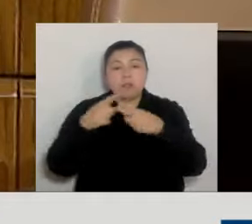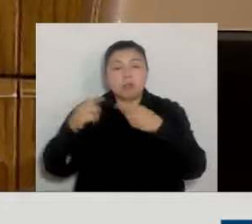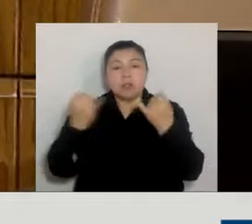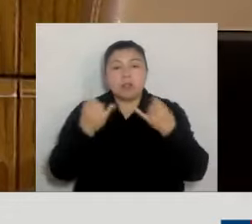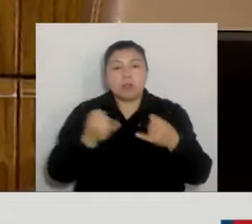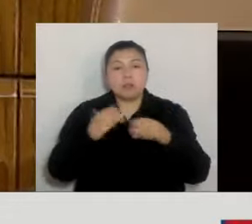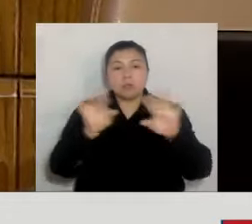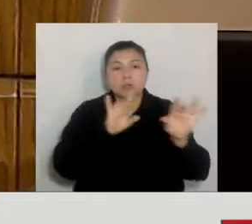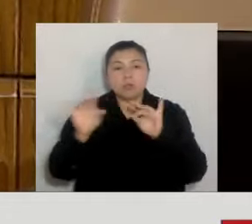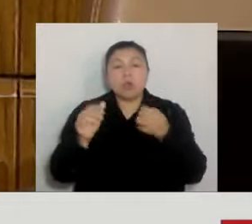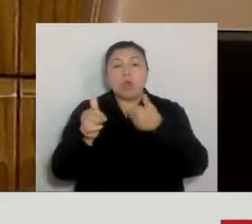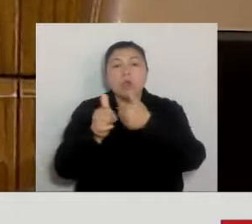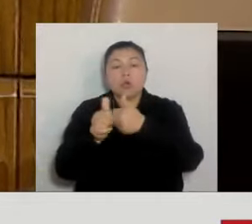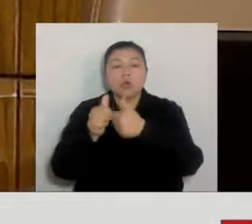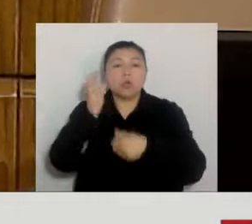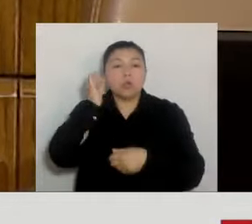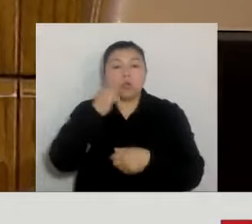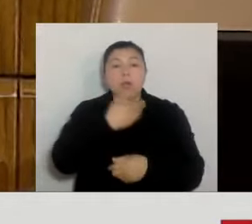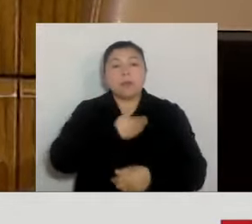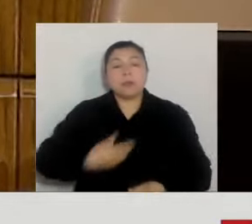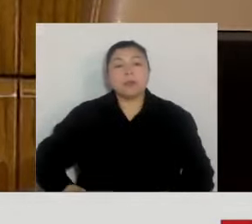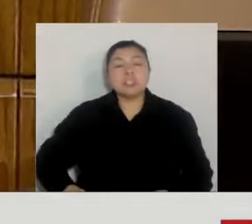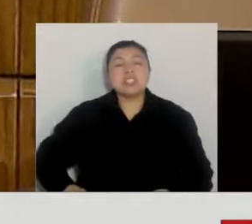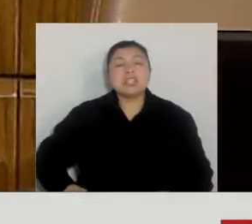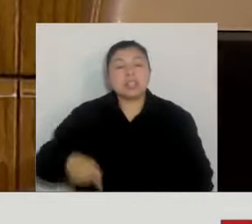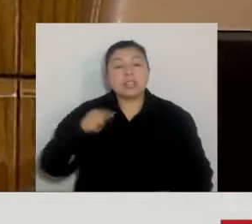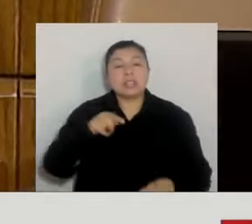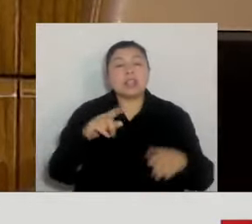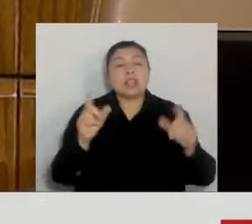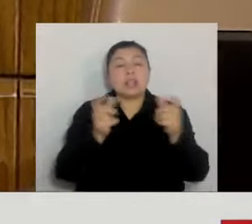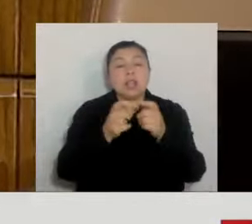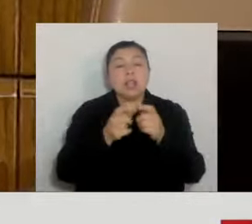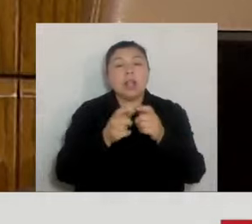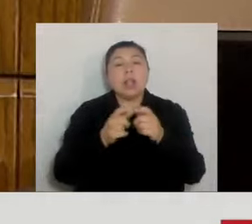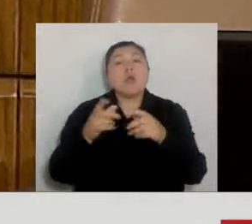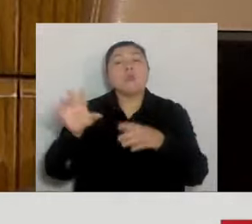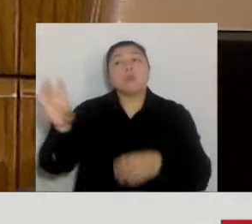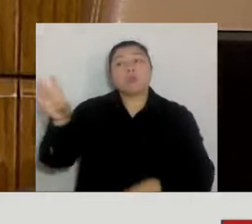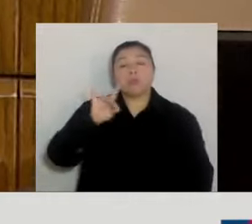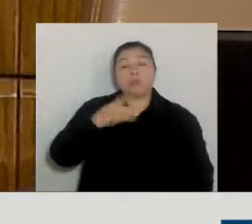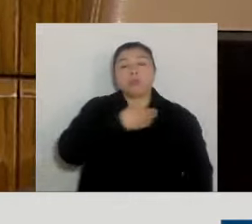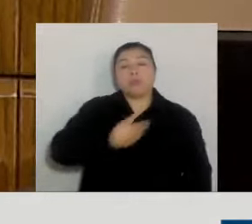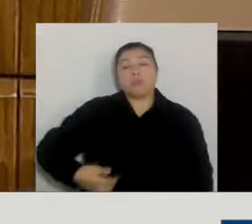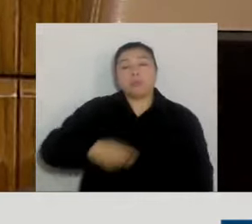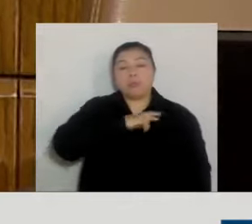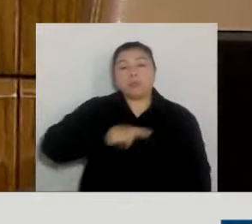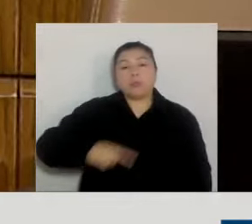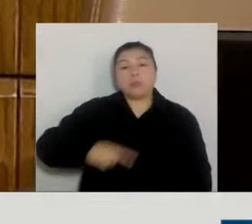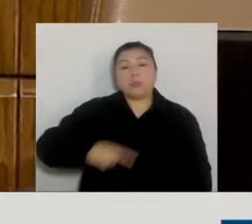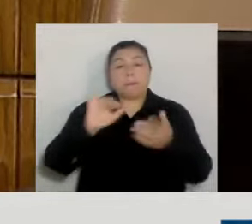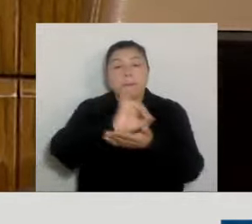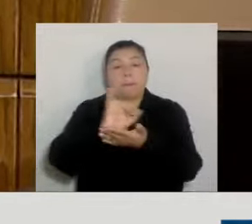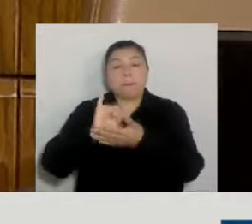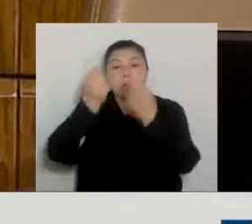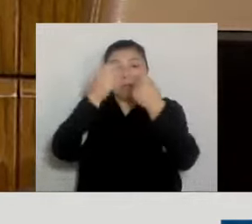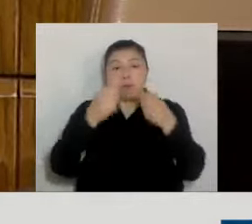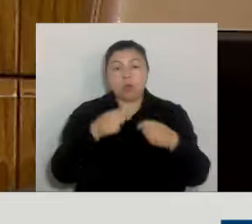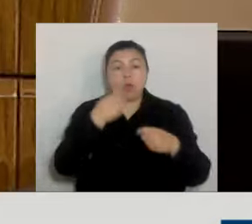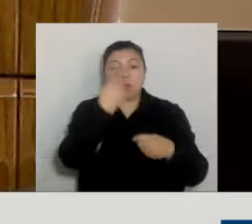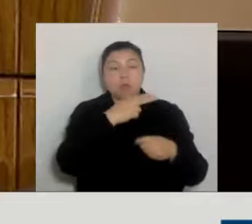de los consejeros y del presidente de la agencia por la incidencia del presidente de la República en el nombramiento de una agencia que valorará su propia labor